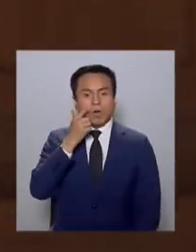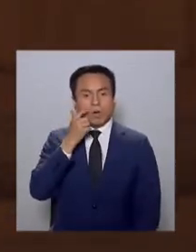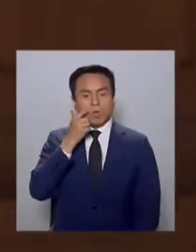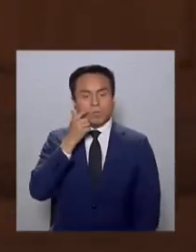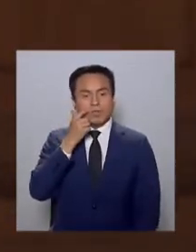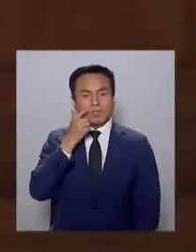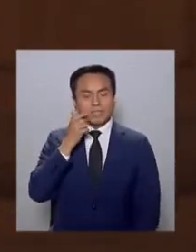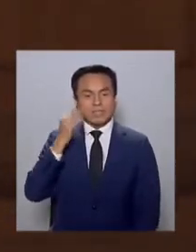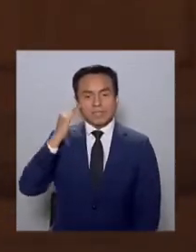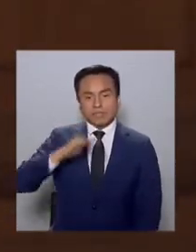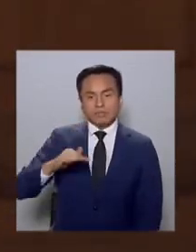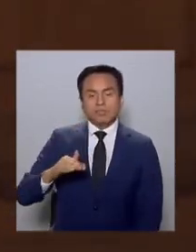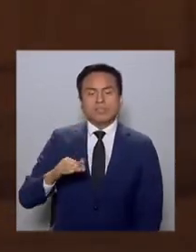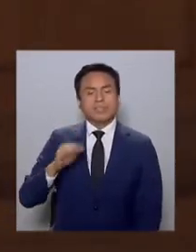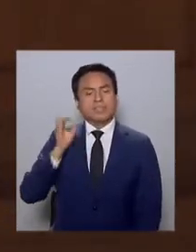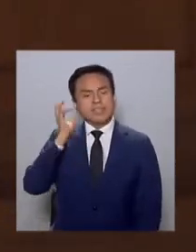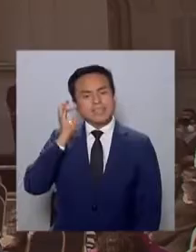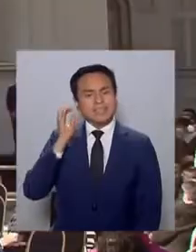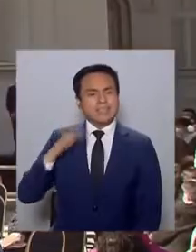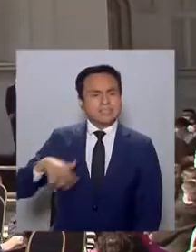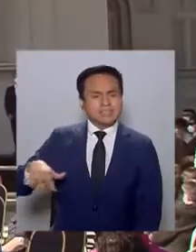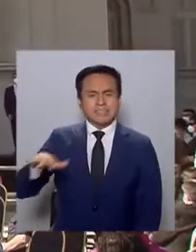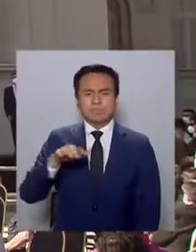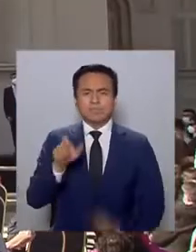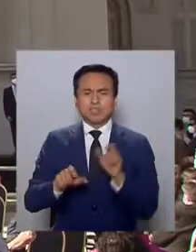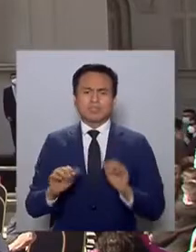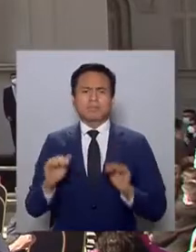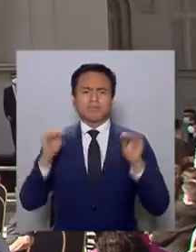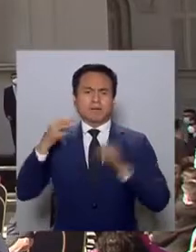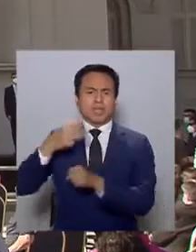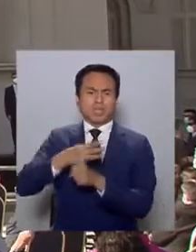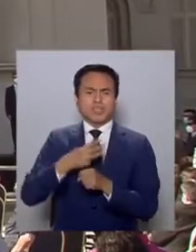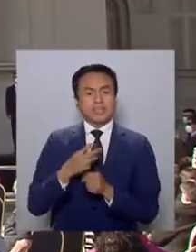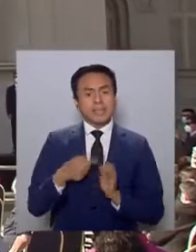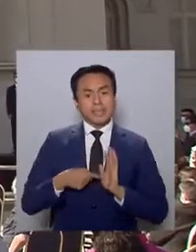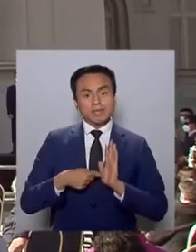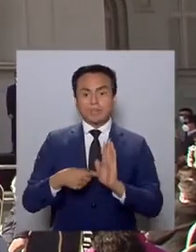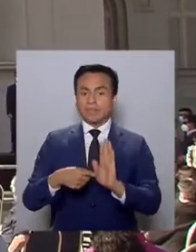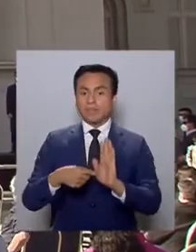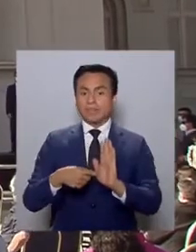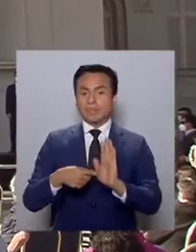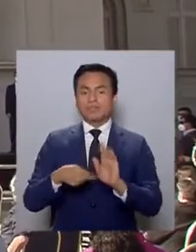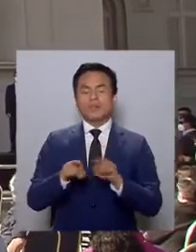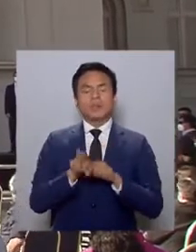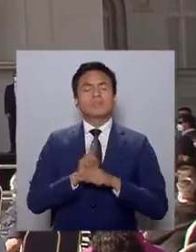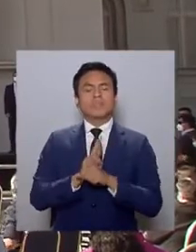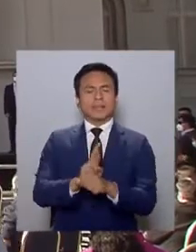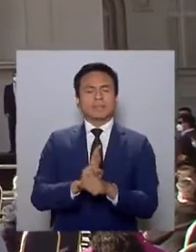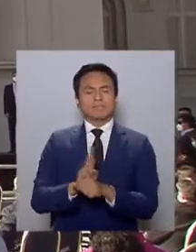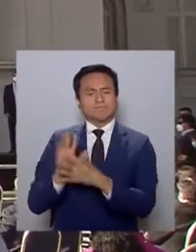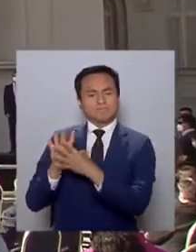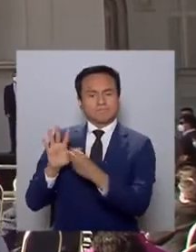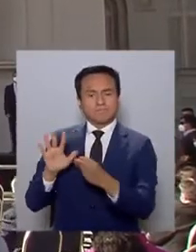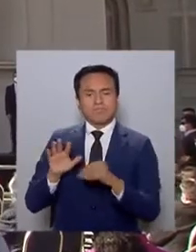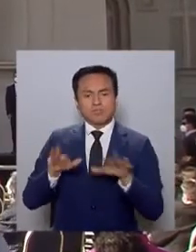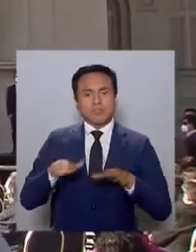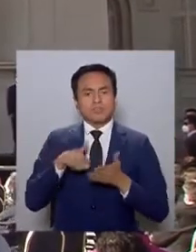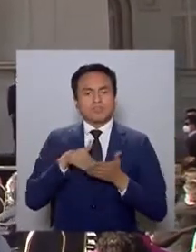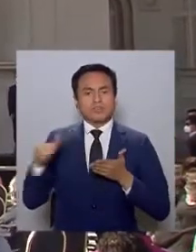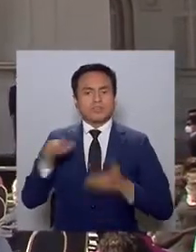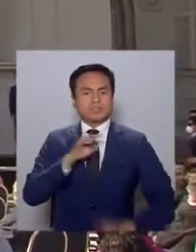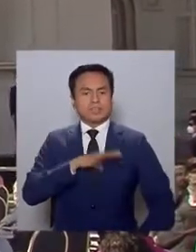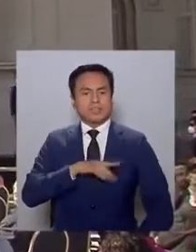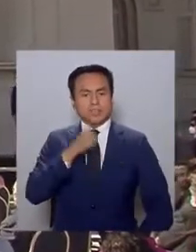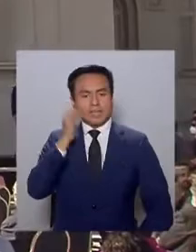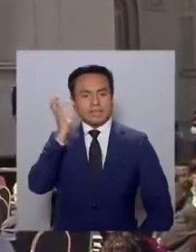hombres, niños y niñas, personas mayores, que representan de manera simbólica a los 19 millones de